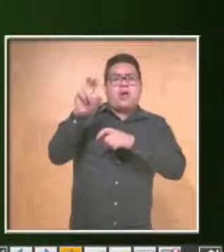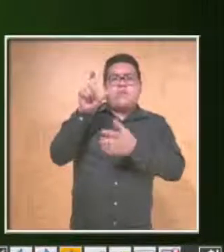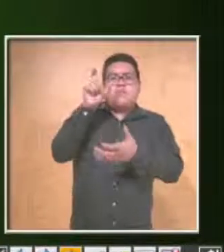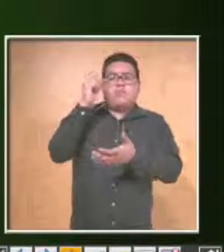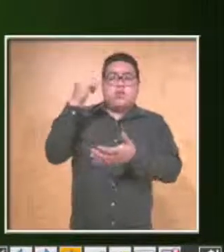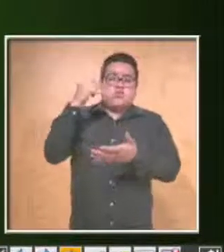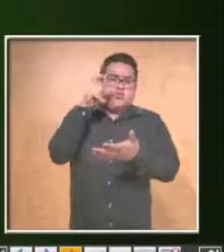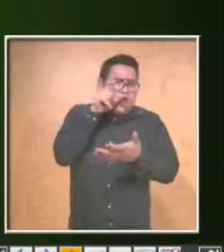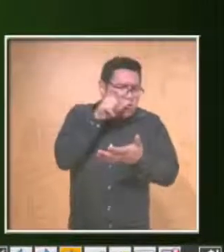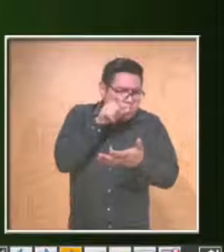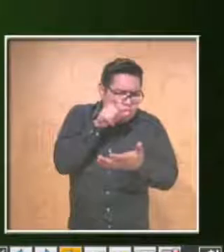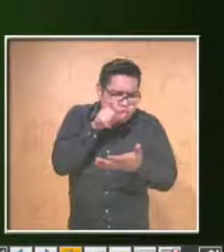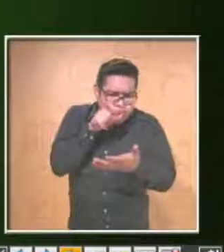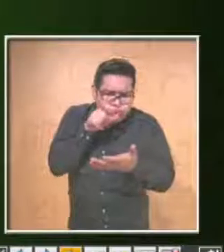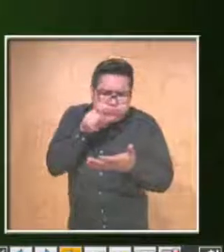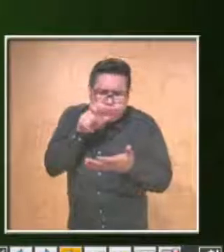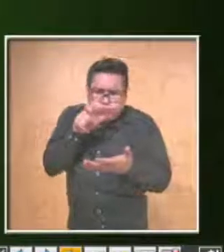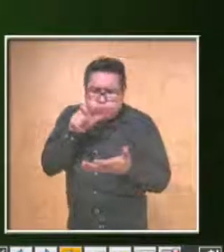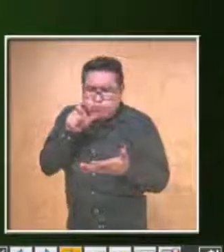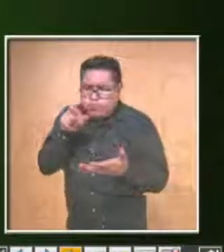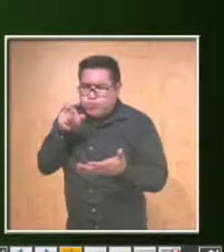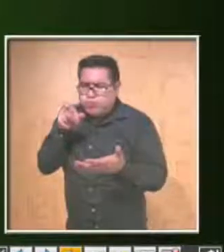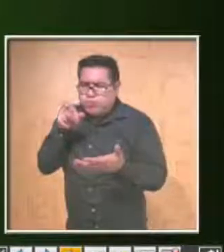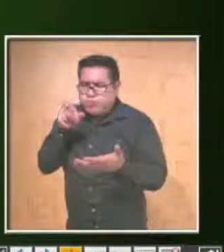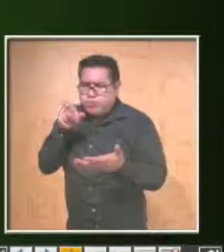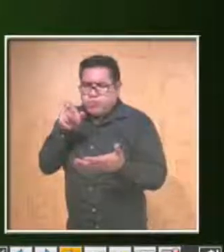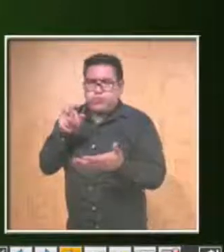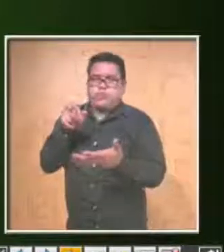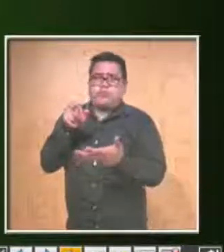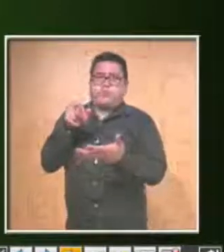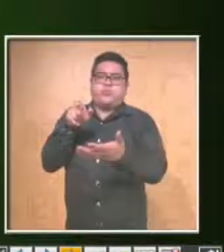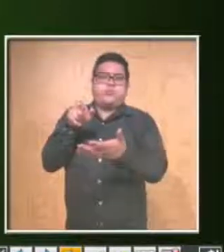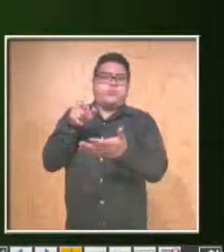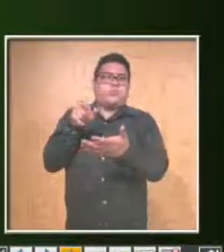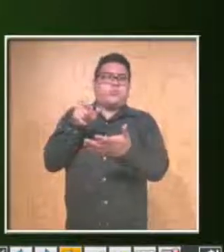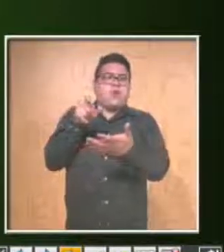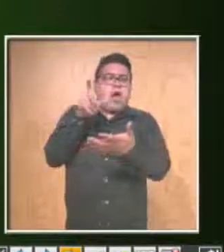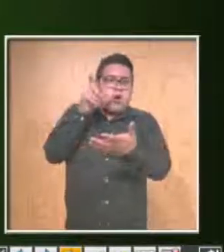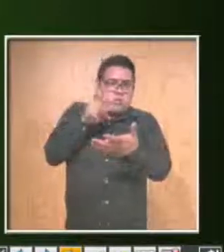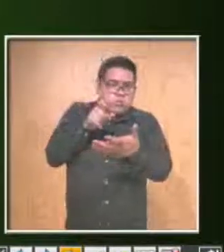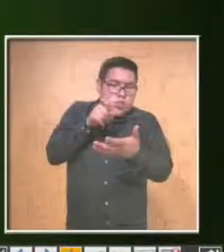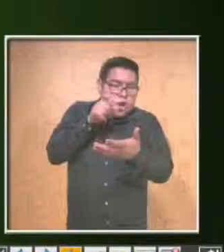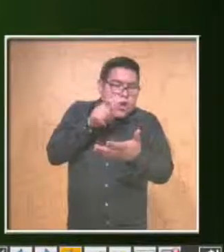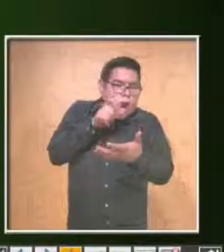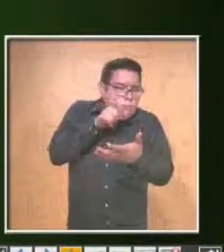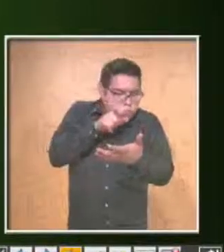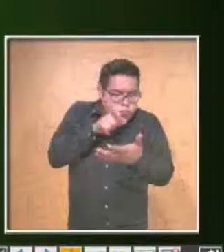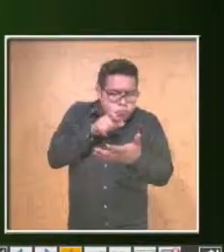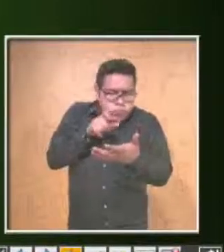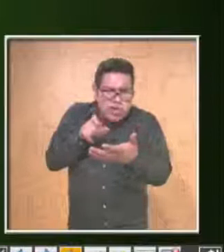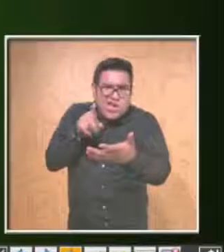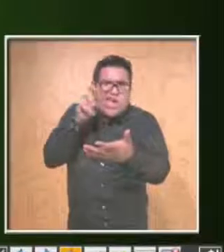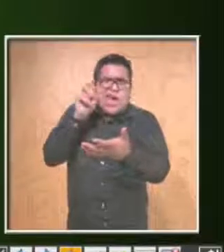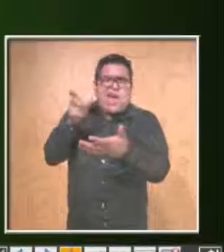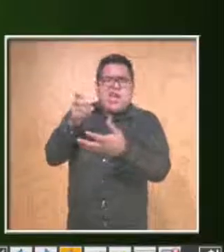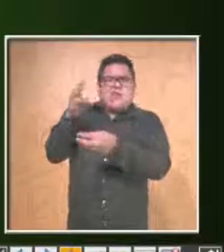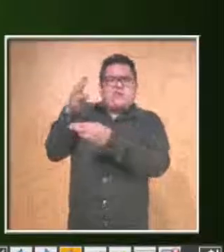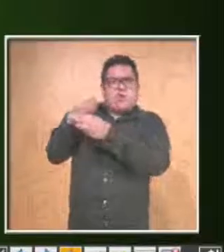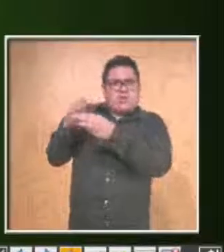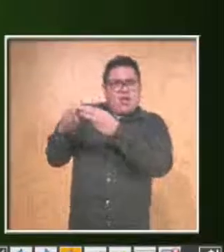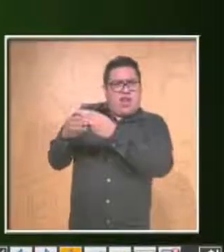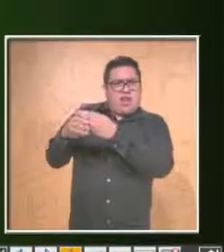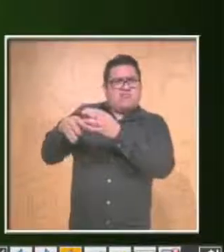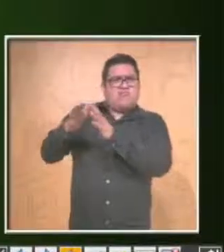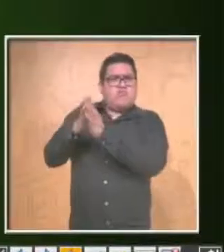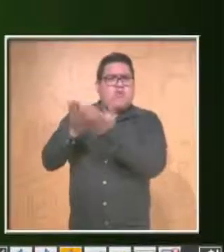puedes tomar tu teléfono celular o tu gadget por ahí a la mano y escanear ese código para que te mande a un cuaderno de